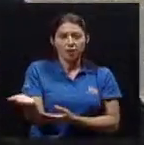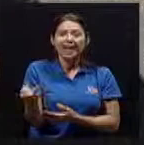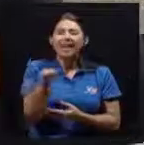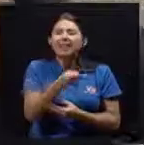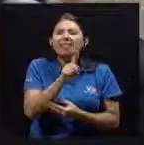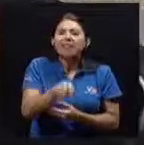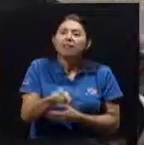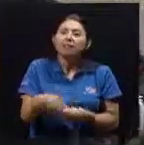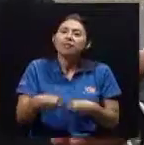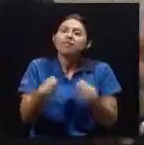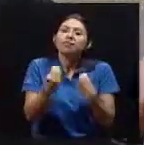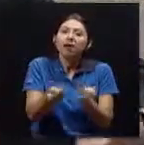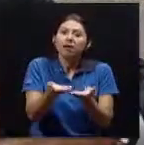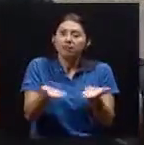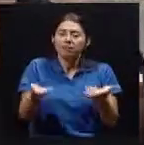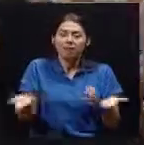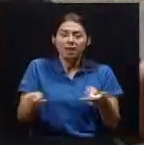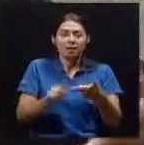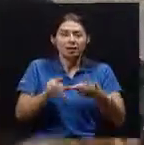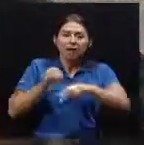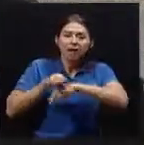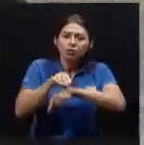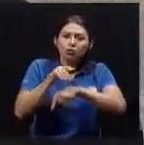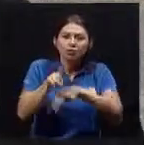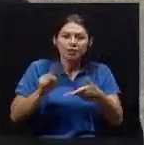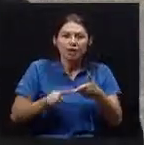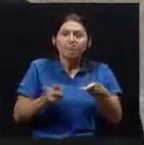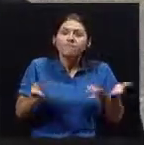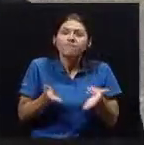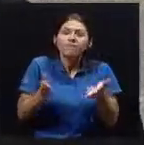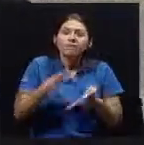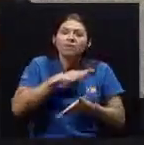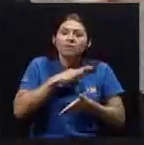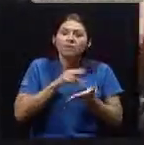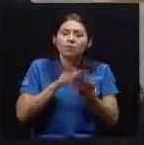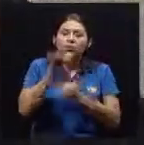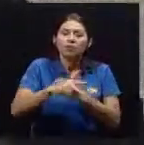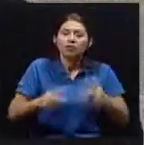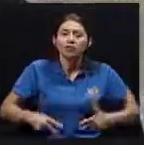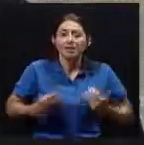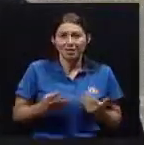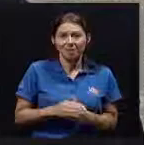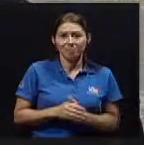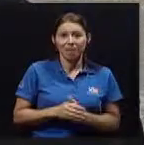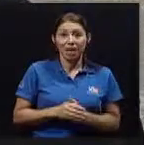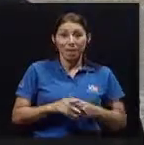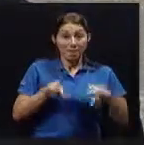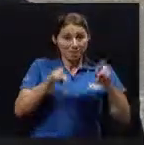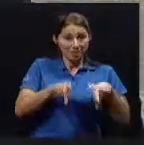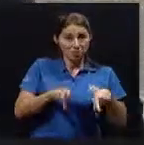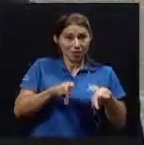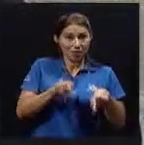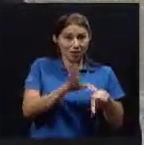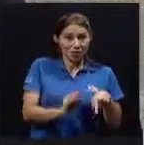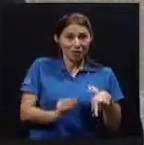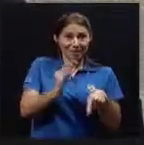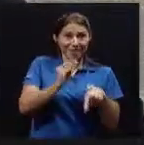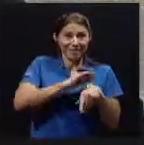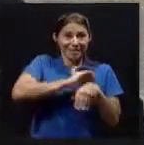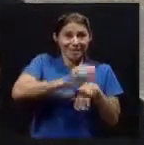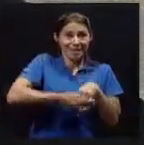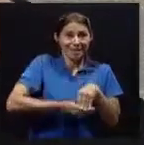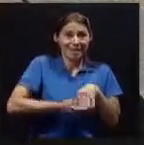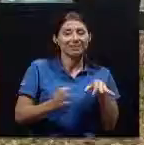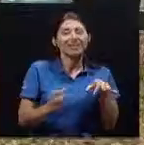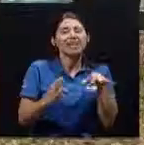que está precisamente en dar herramientas, asesorar, favorecer proyectos de vida. Embarazo en adolescentes está ligado íntimamente, ¿no es